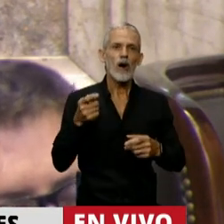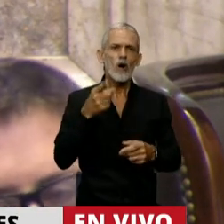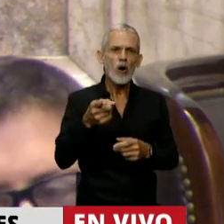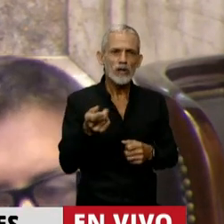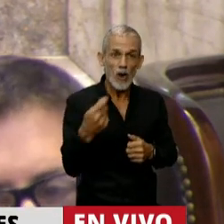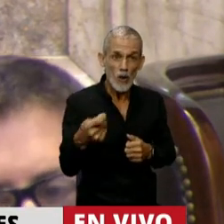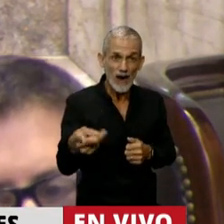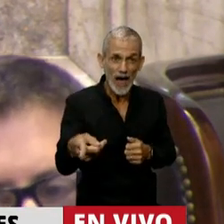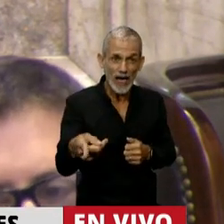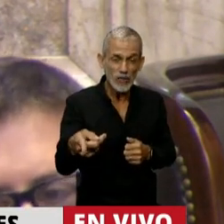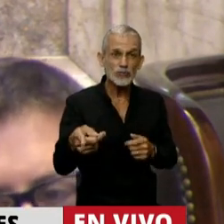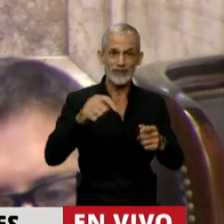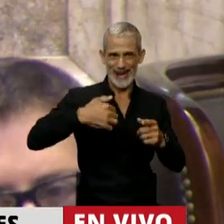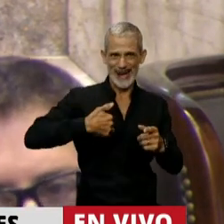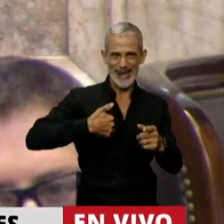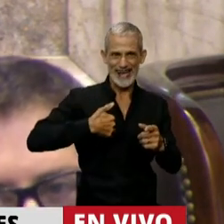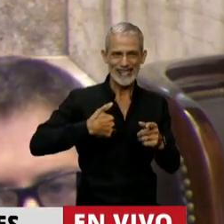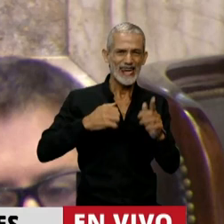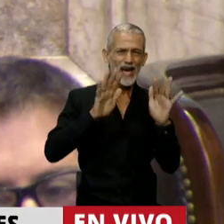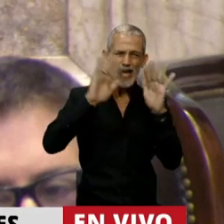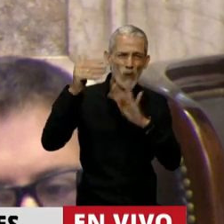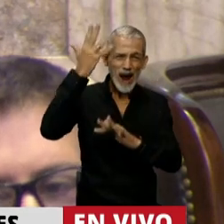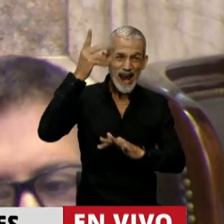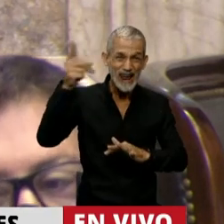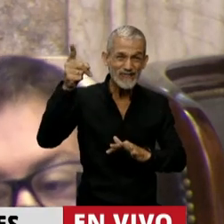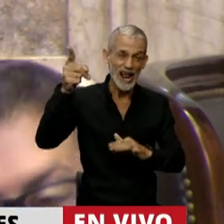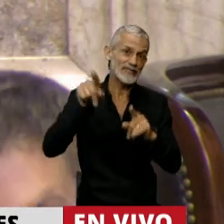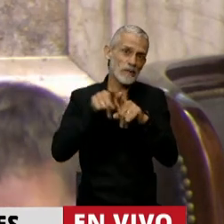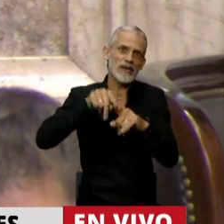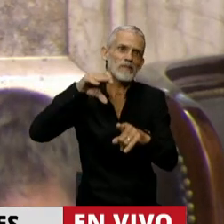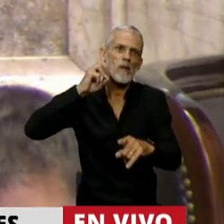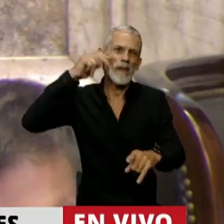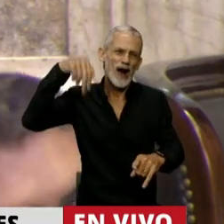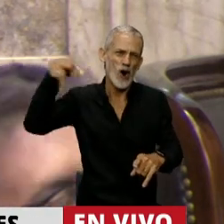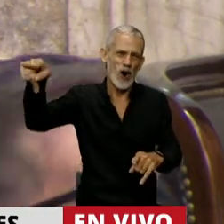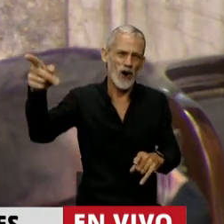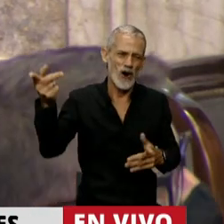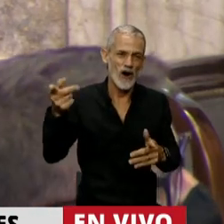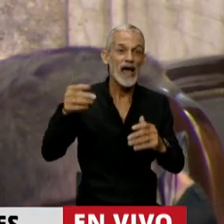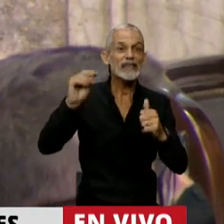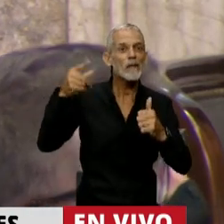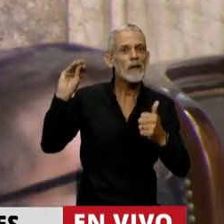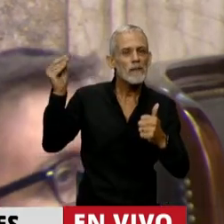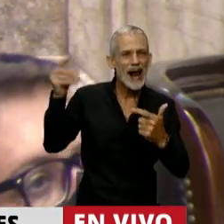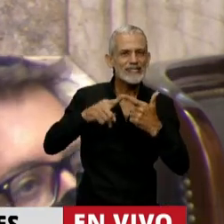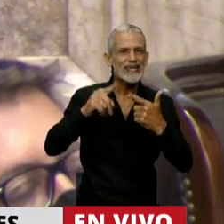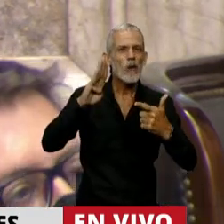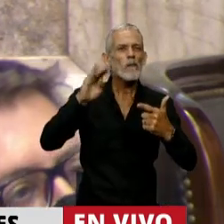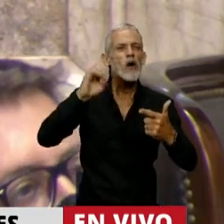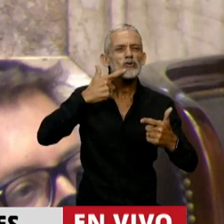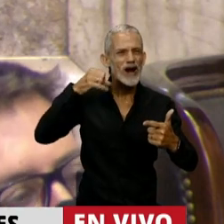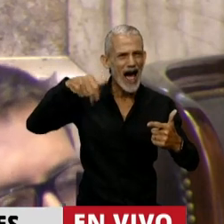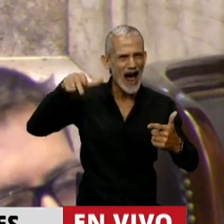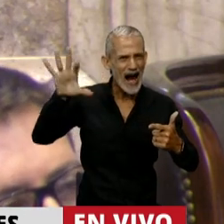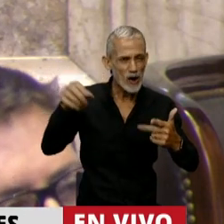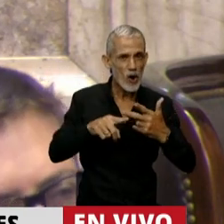jubilados en Argentina se da, en Francia también con Macron, en el Brasil con Bolsonaro, la